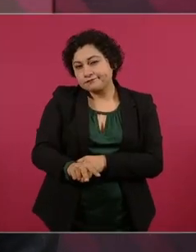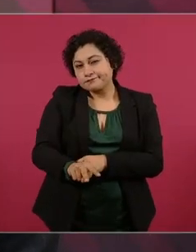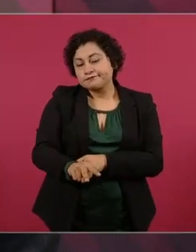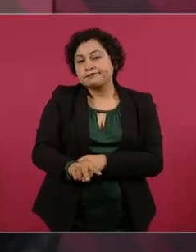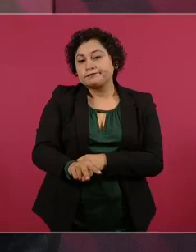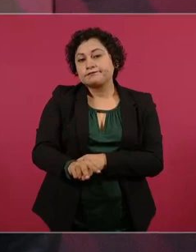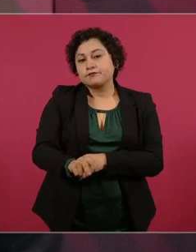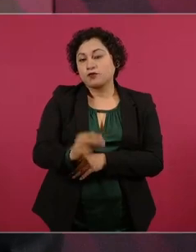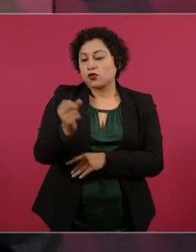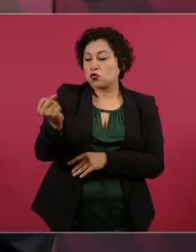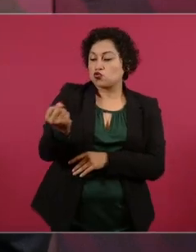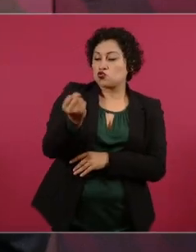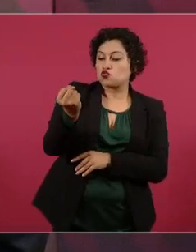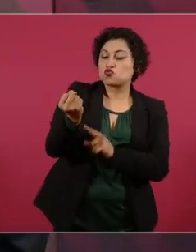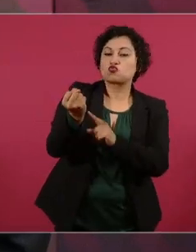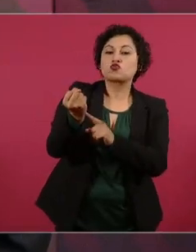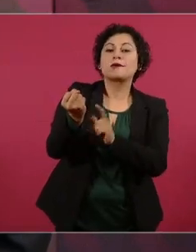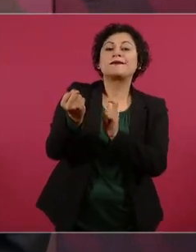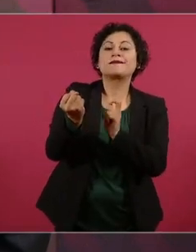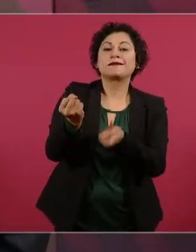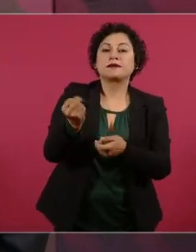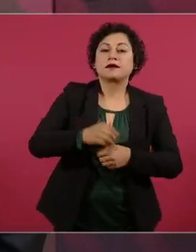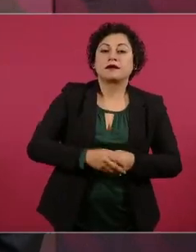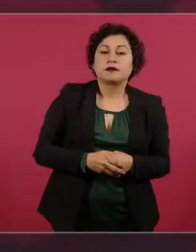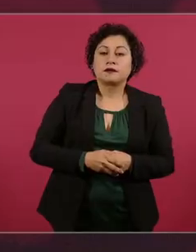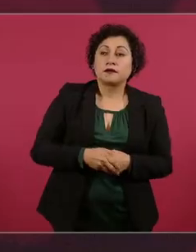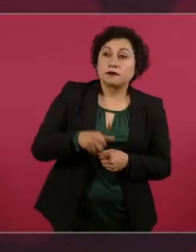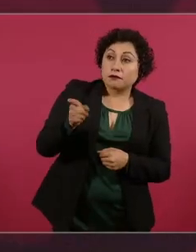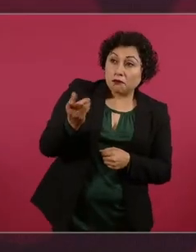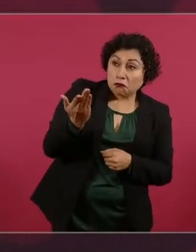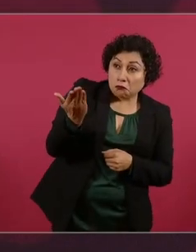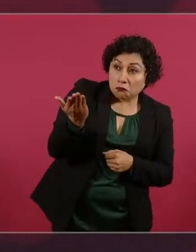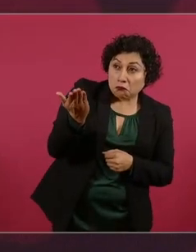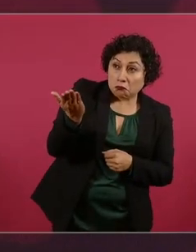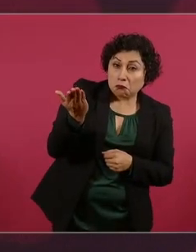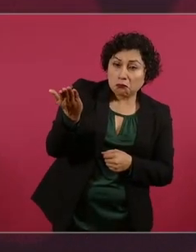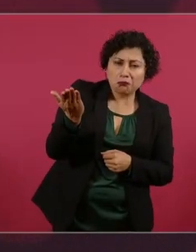no hay una crisis, no dependemos del Fondo Monetario Internacional.